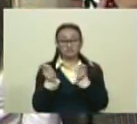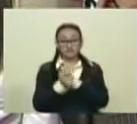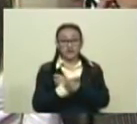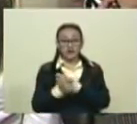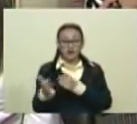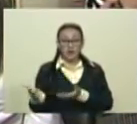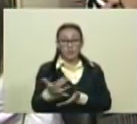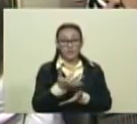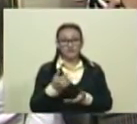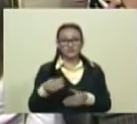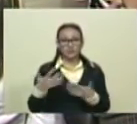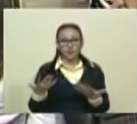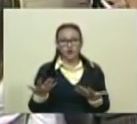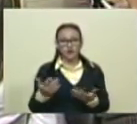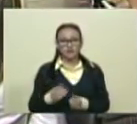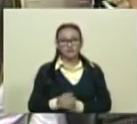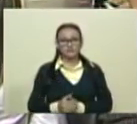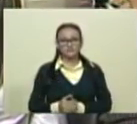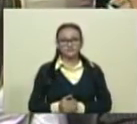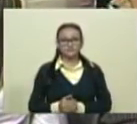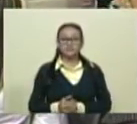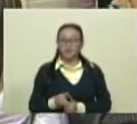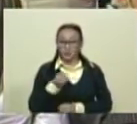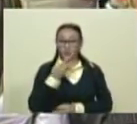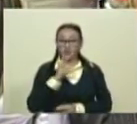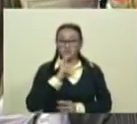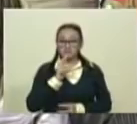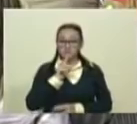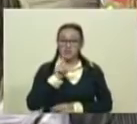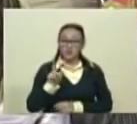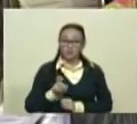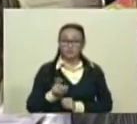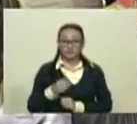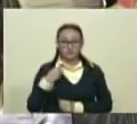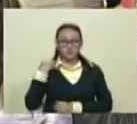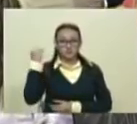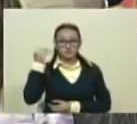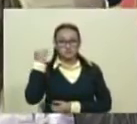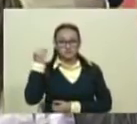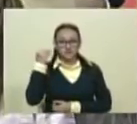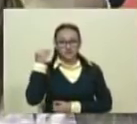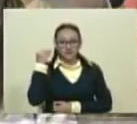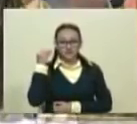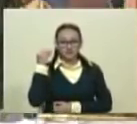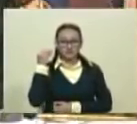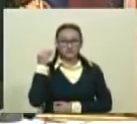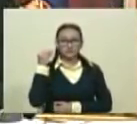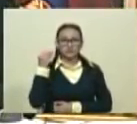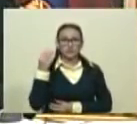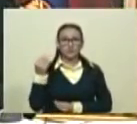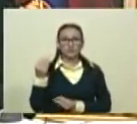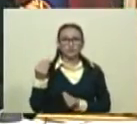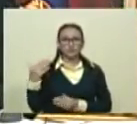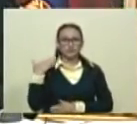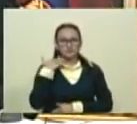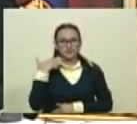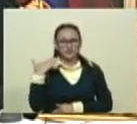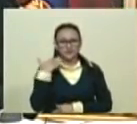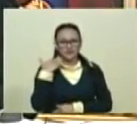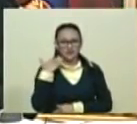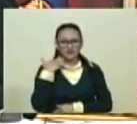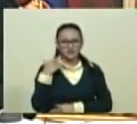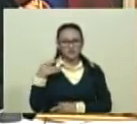recuperación? Muy buena pregunta. Pienso que el daño que se ha hecho, sobre todo en